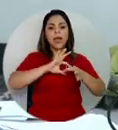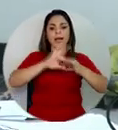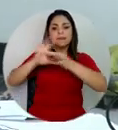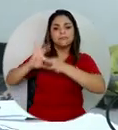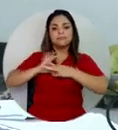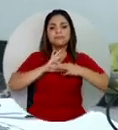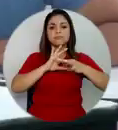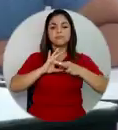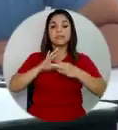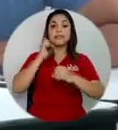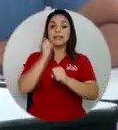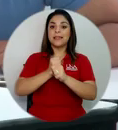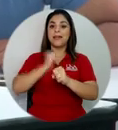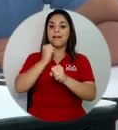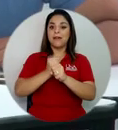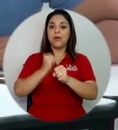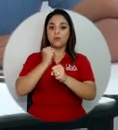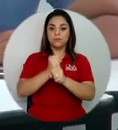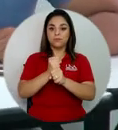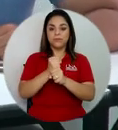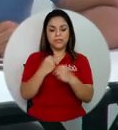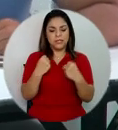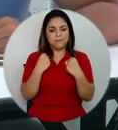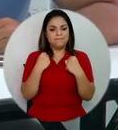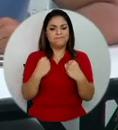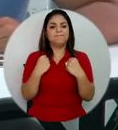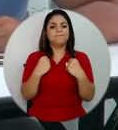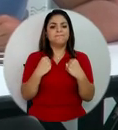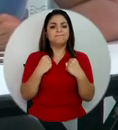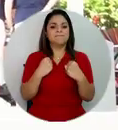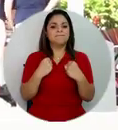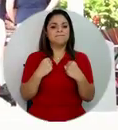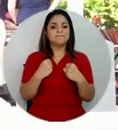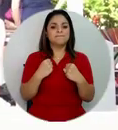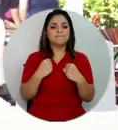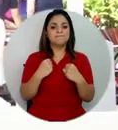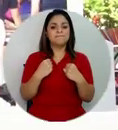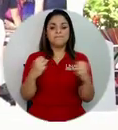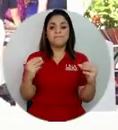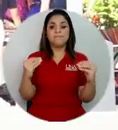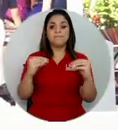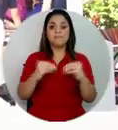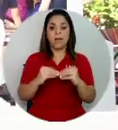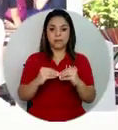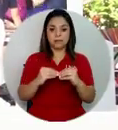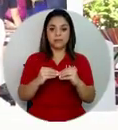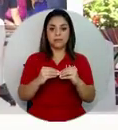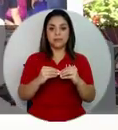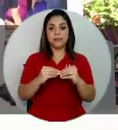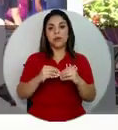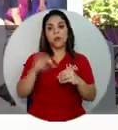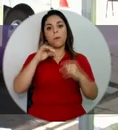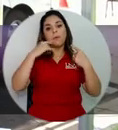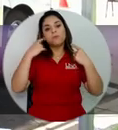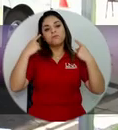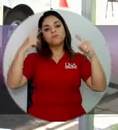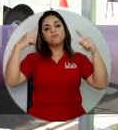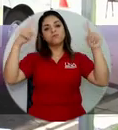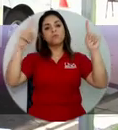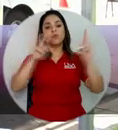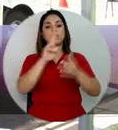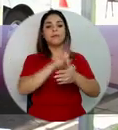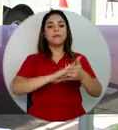ir articulando ese trabajo que consolide aún más el prestigio de